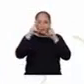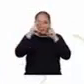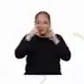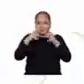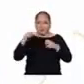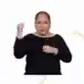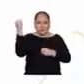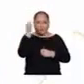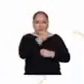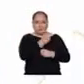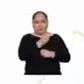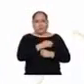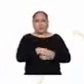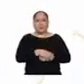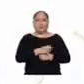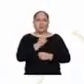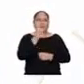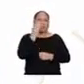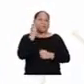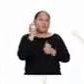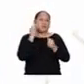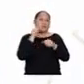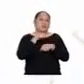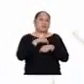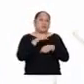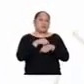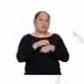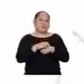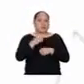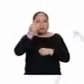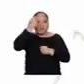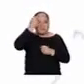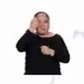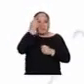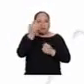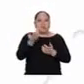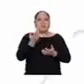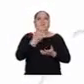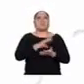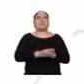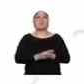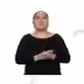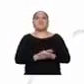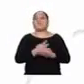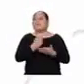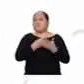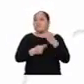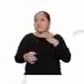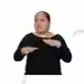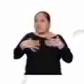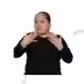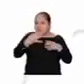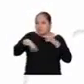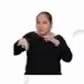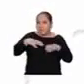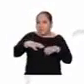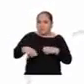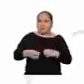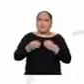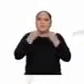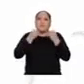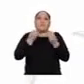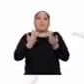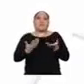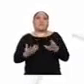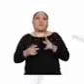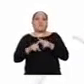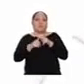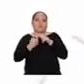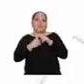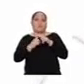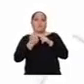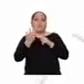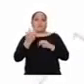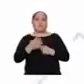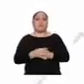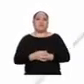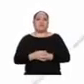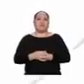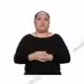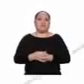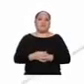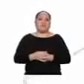Analicemos la tabla por unos segundos y pensemos qué es lo que podríamos hacer o por dónde podríamos